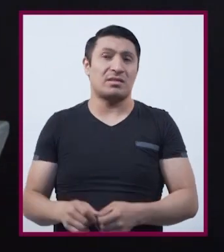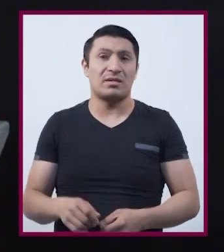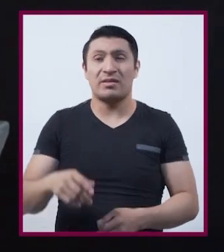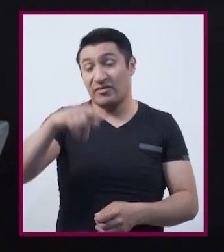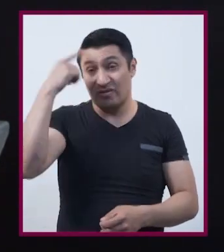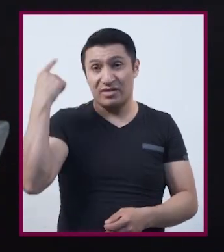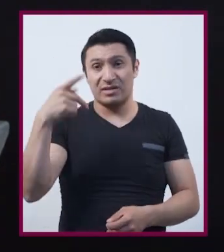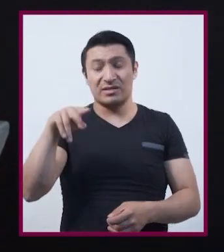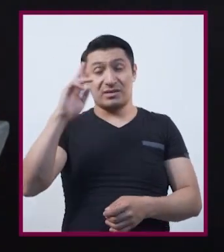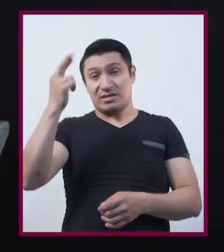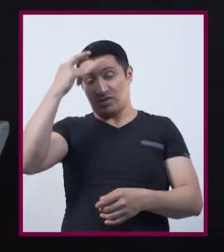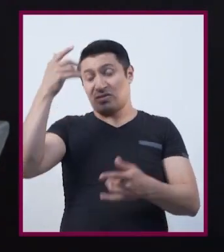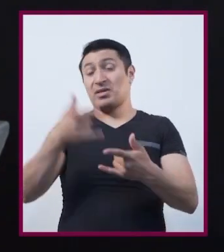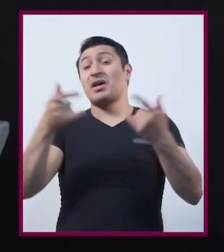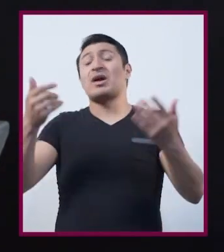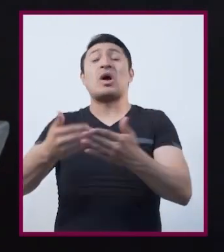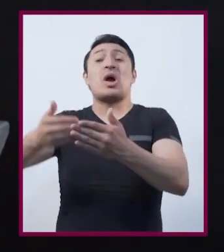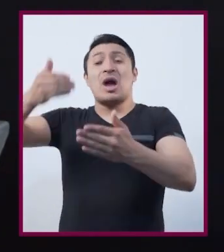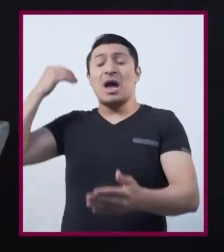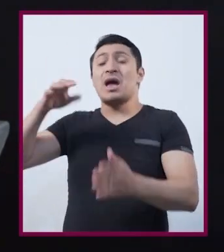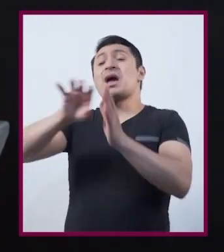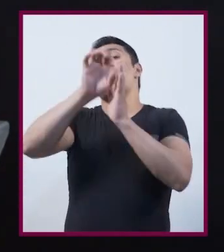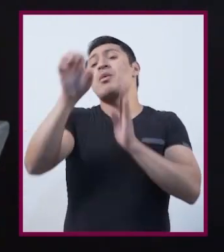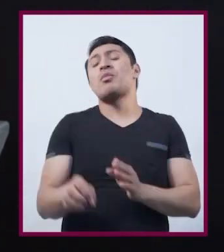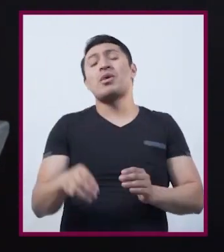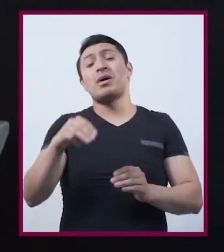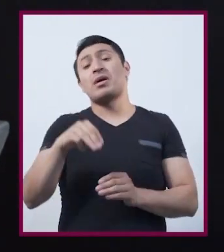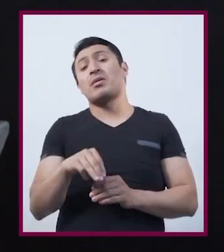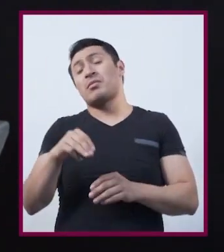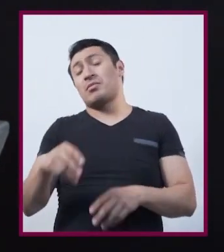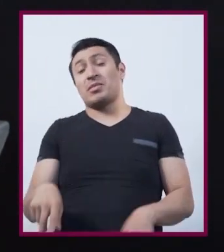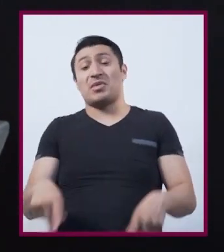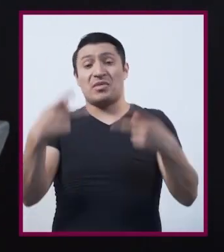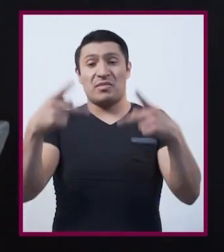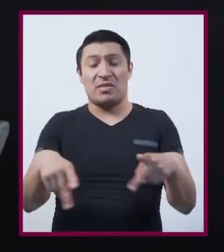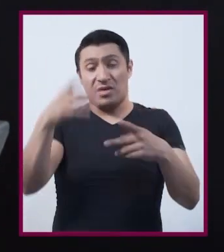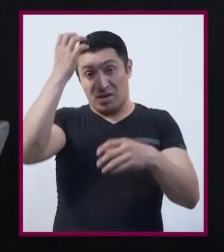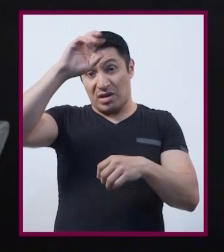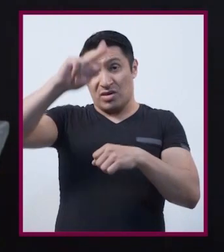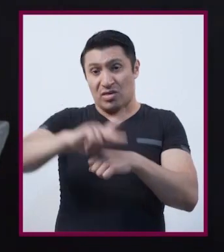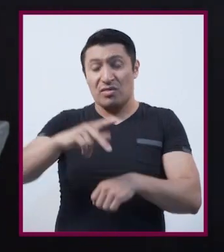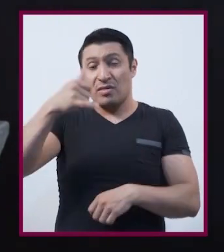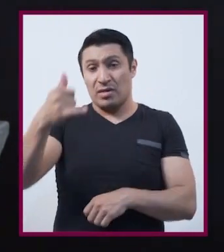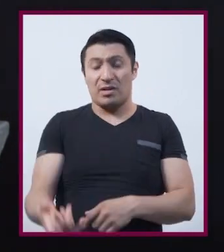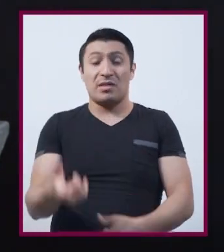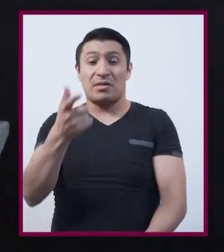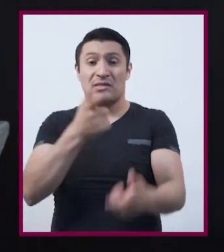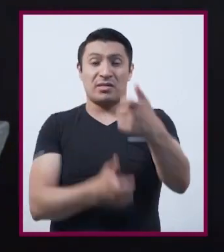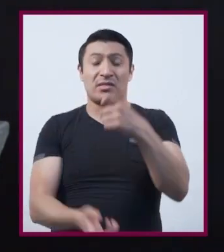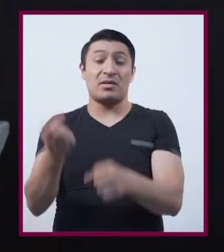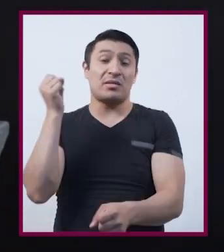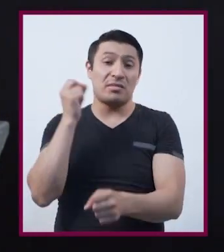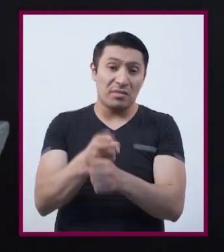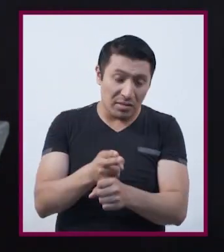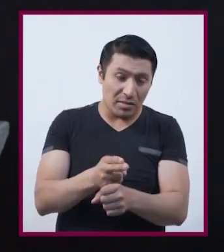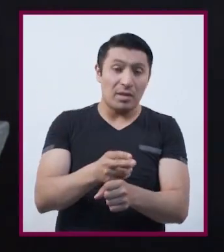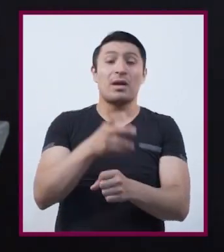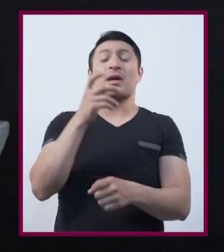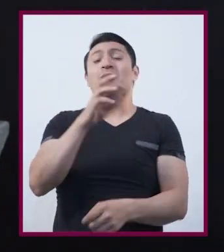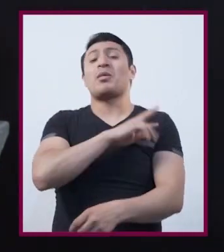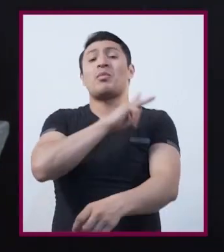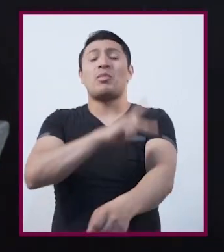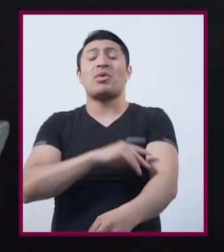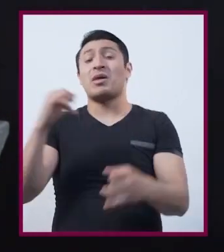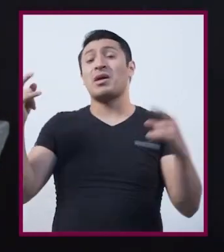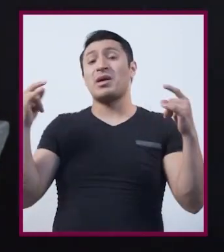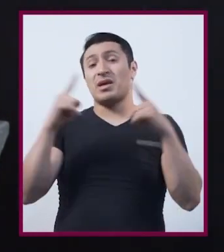europeo y con él el capitalismo temprano, el gran poder de la Iglesia y la tecnología militar de los españoles. Asimismo,